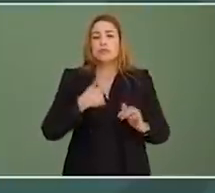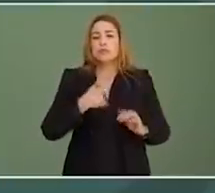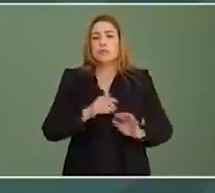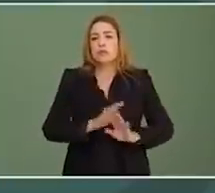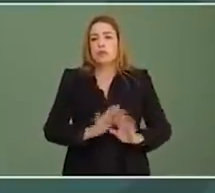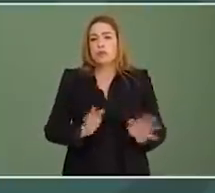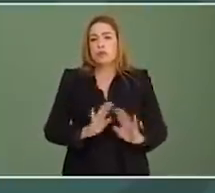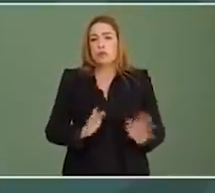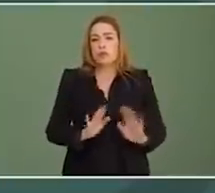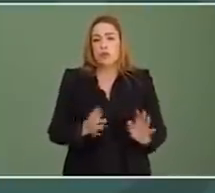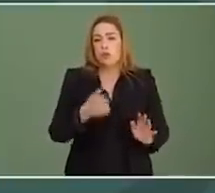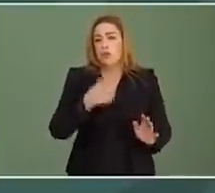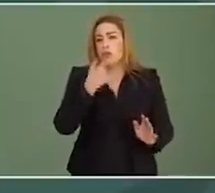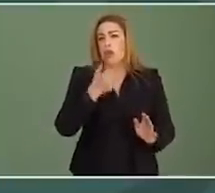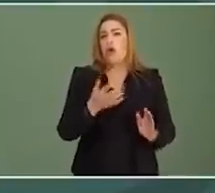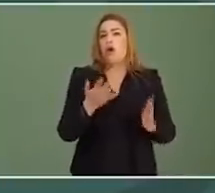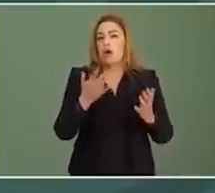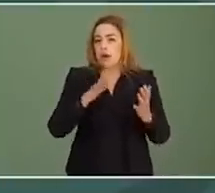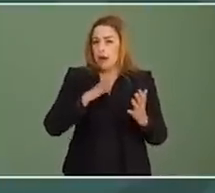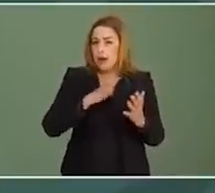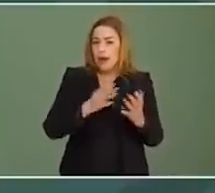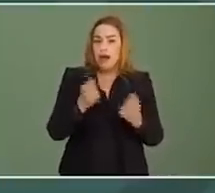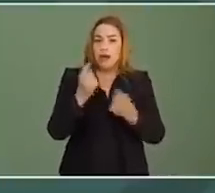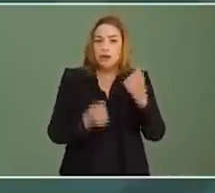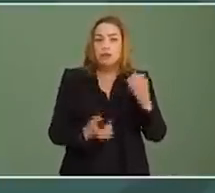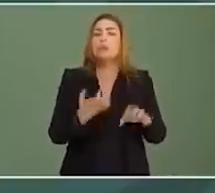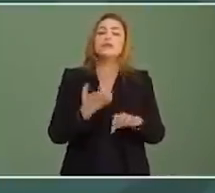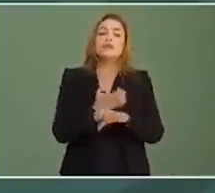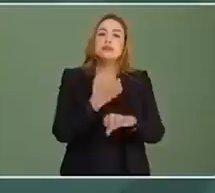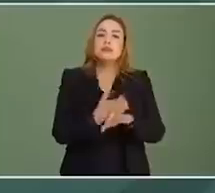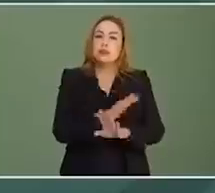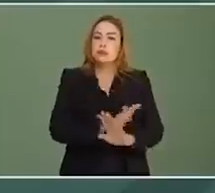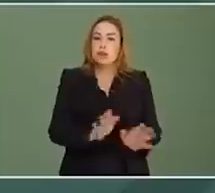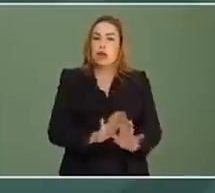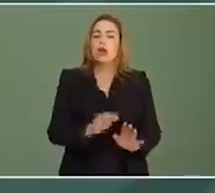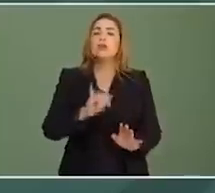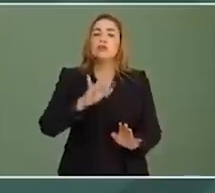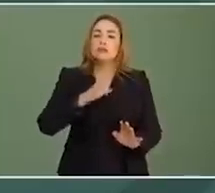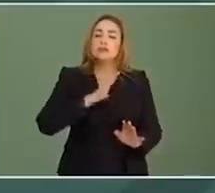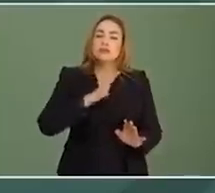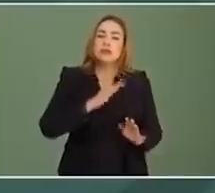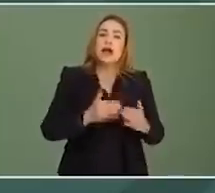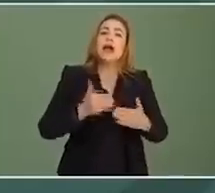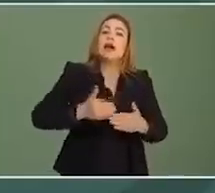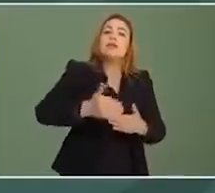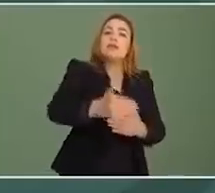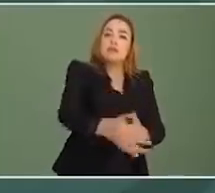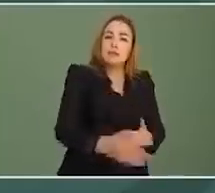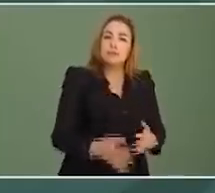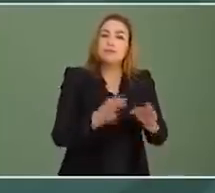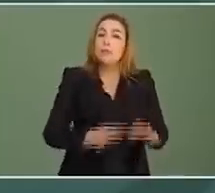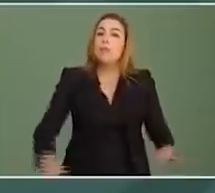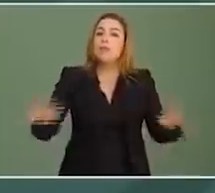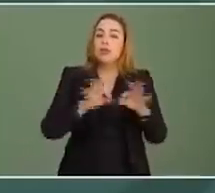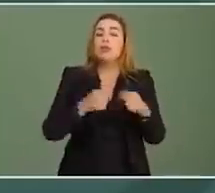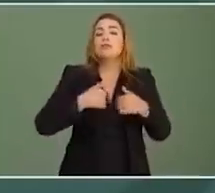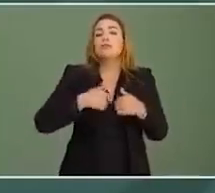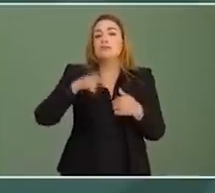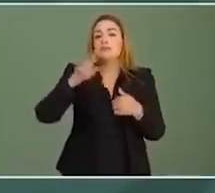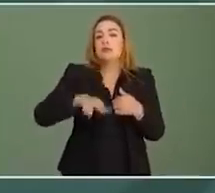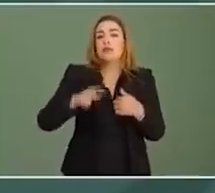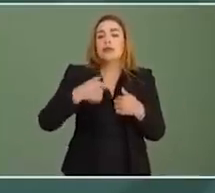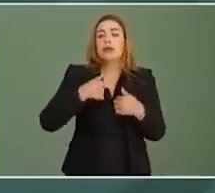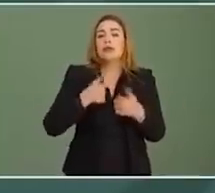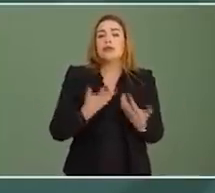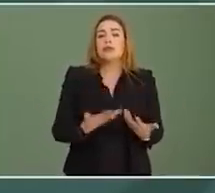feminicidio entonces yo creo que es un avance importantísimo y estaba de verdad muy satisfecha de que en el senado